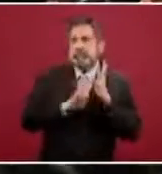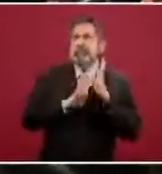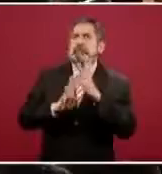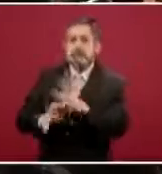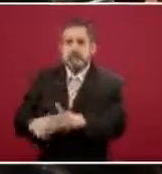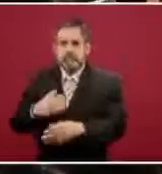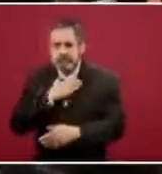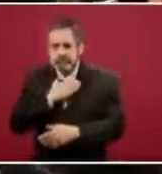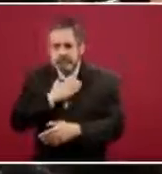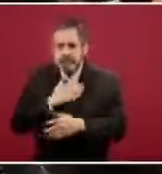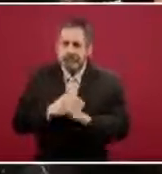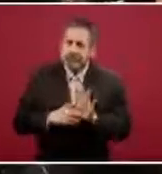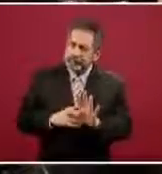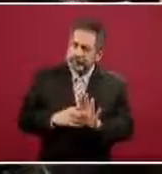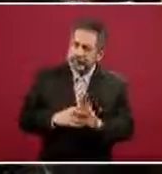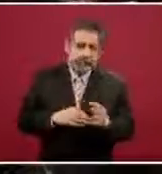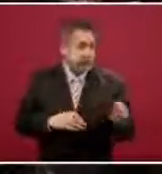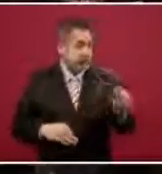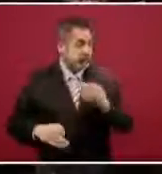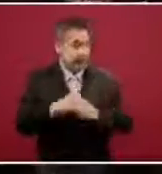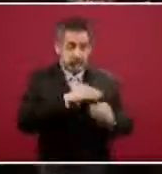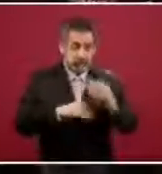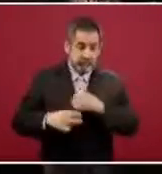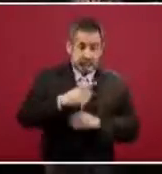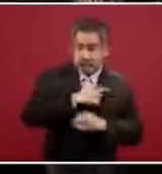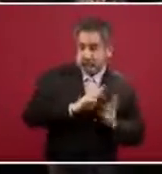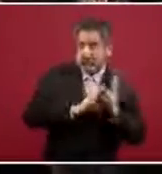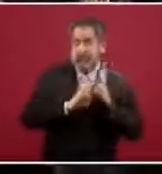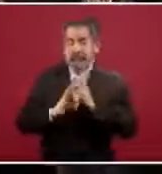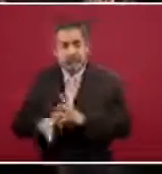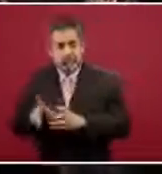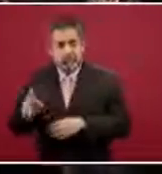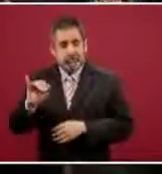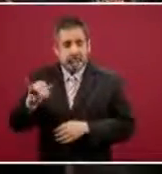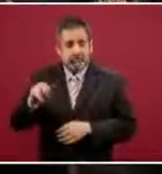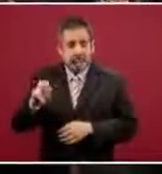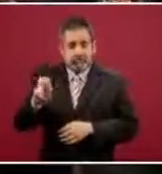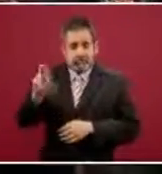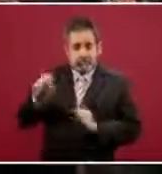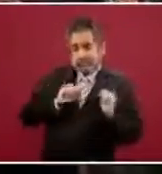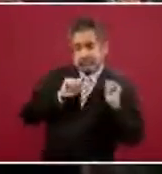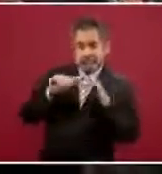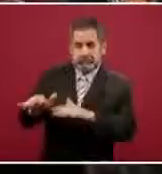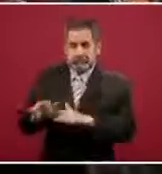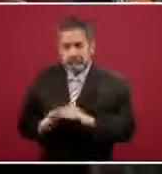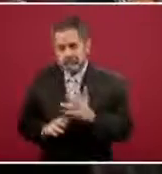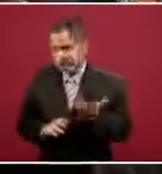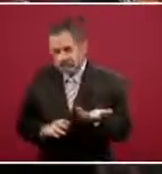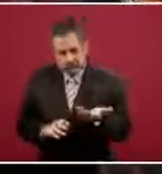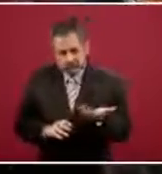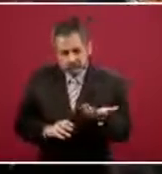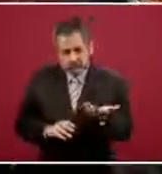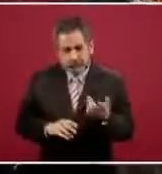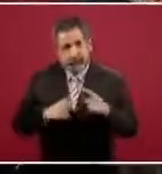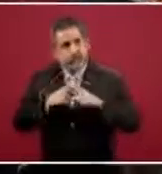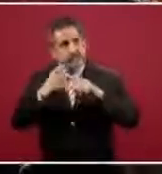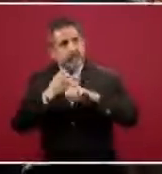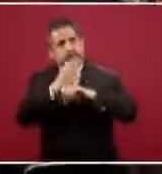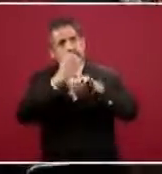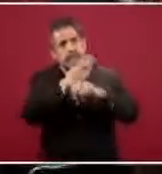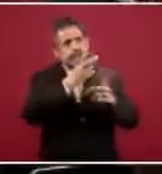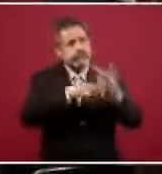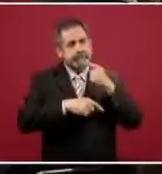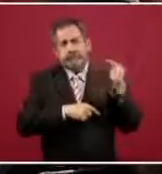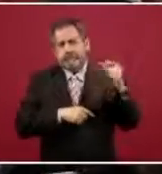entonces no todo el mundo tiene que ir al iner al instituto nacional de enfermedades respiratorias obviamente quien está en los estados le cuesta